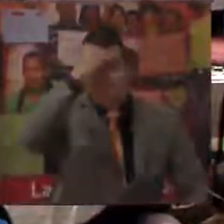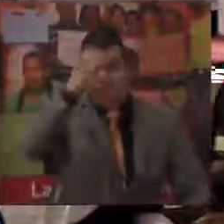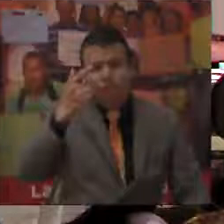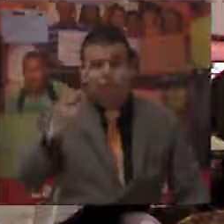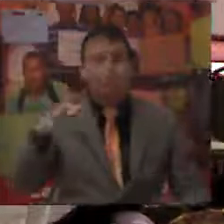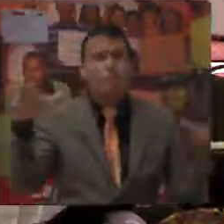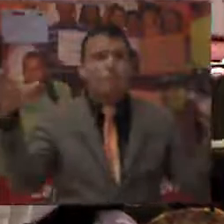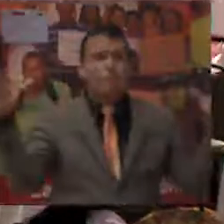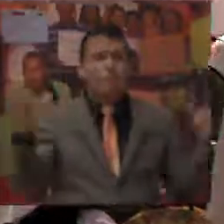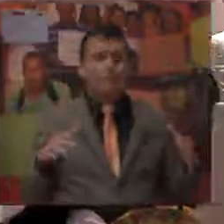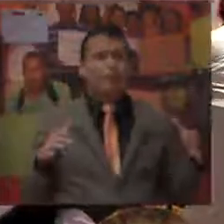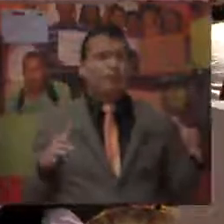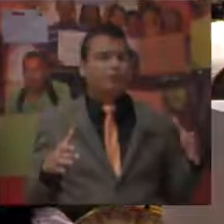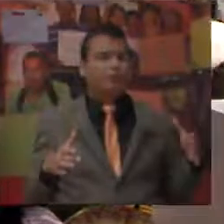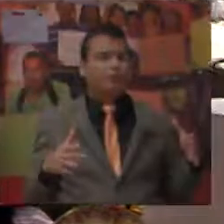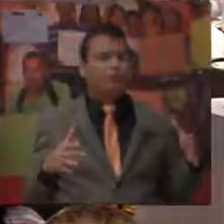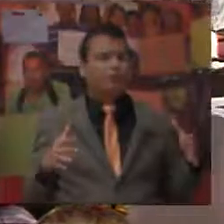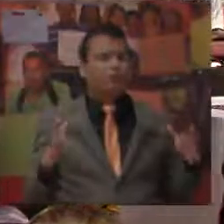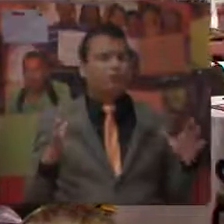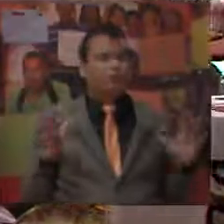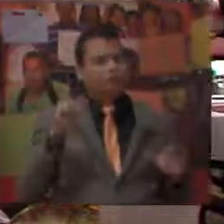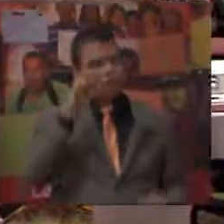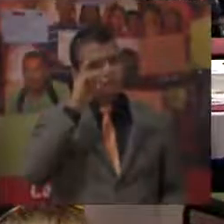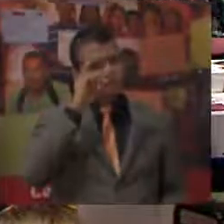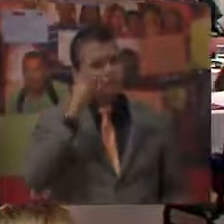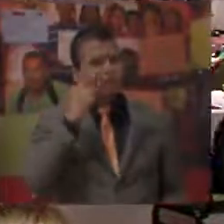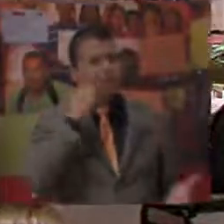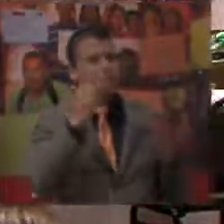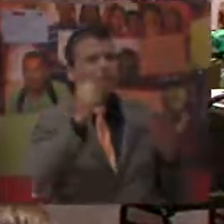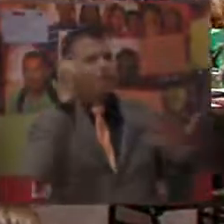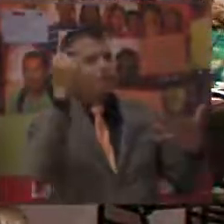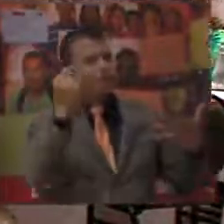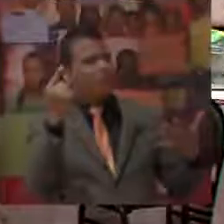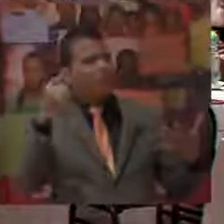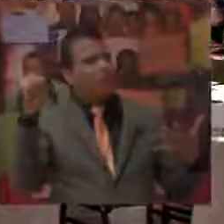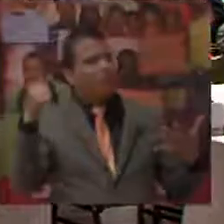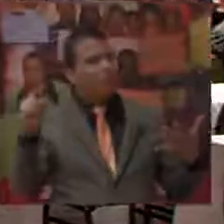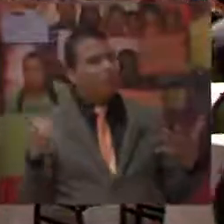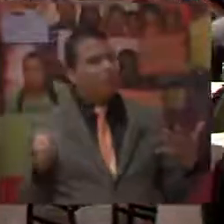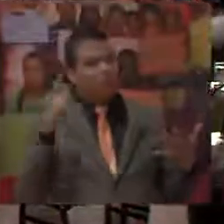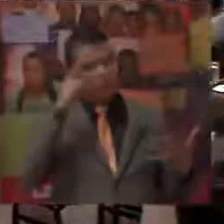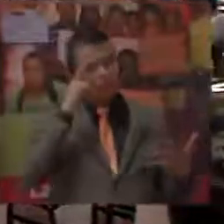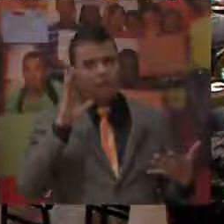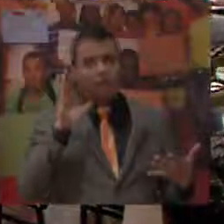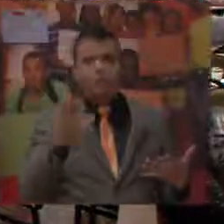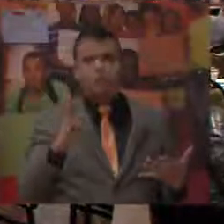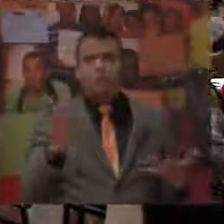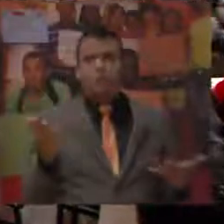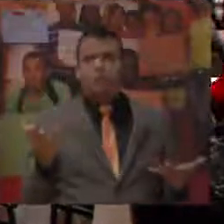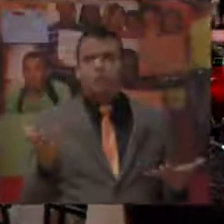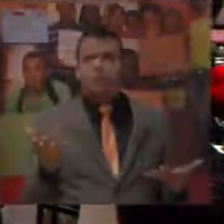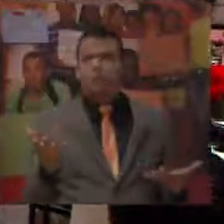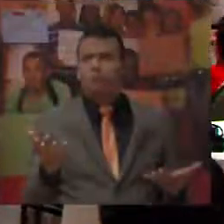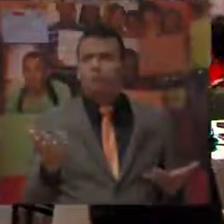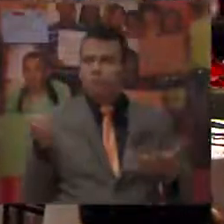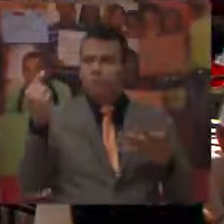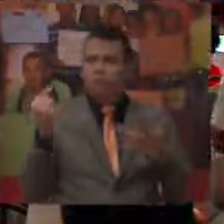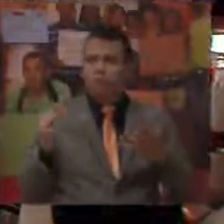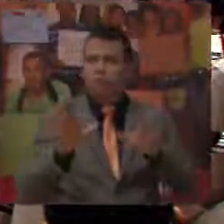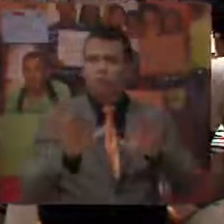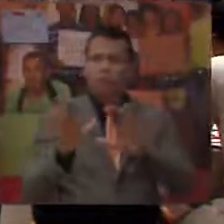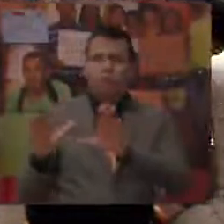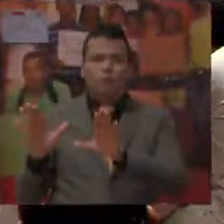colectivo. ¿Cómo se puede ponderar frente a otros intereses, frente a lesiones de bienes jurídicos concretos?